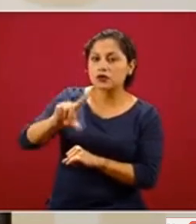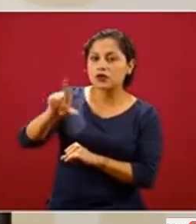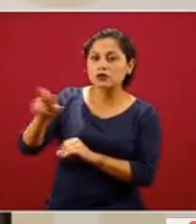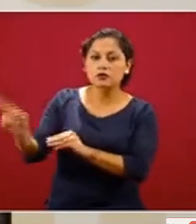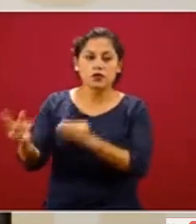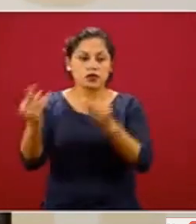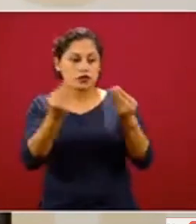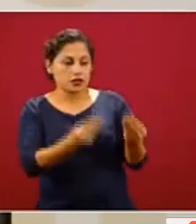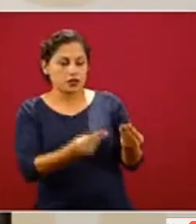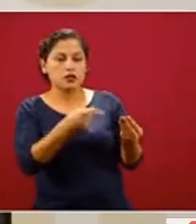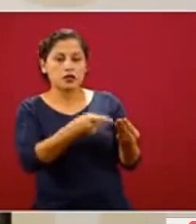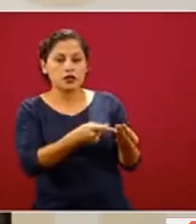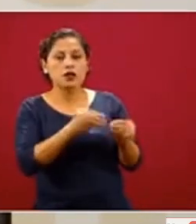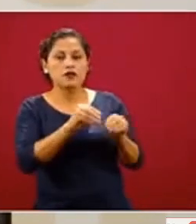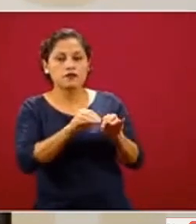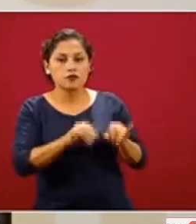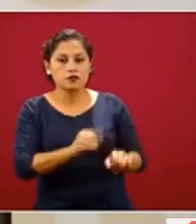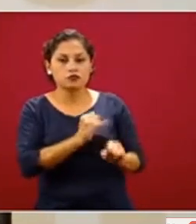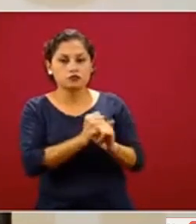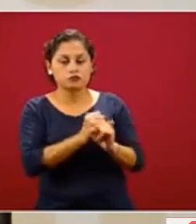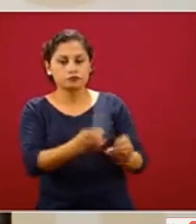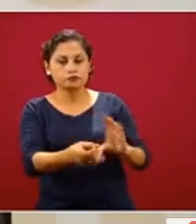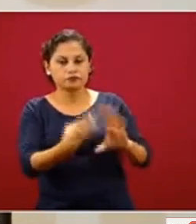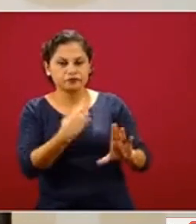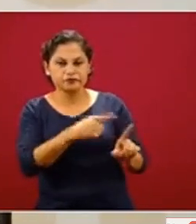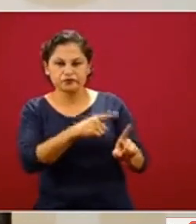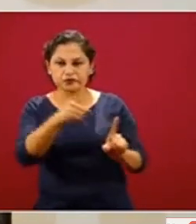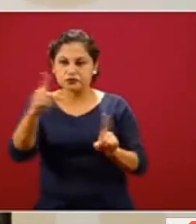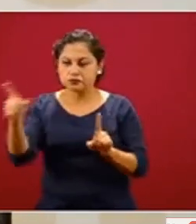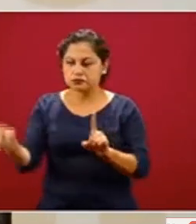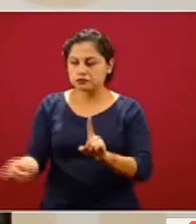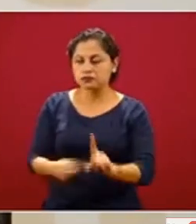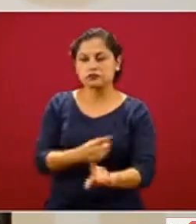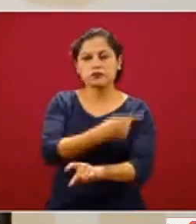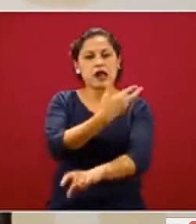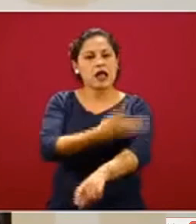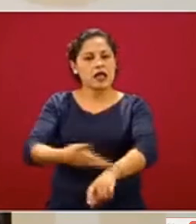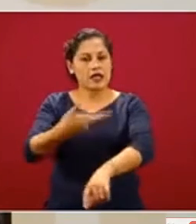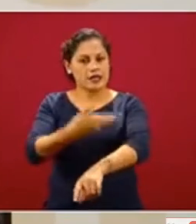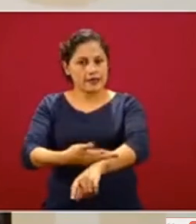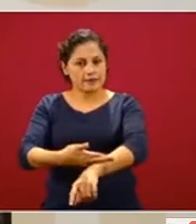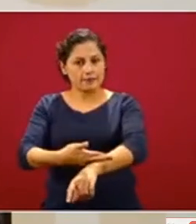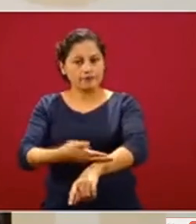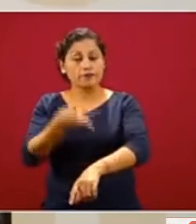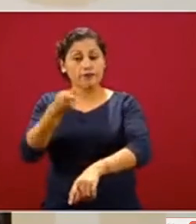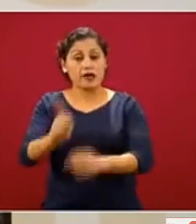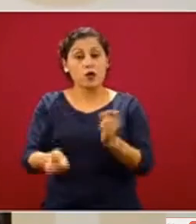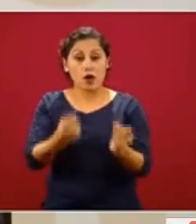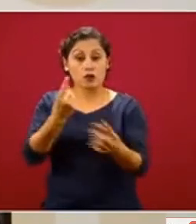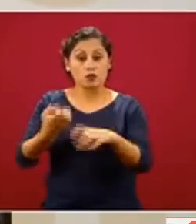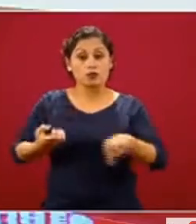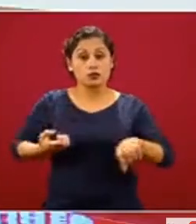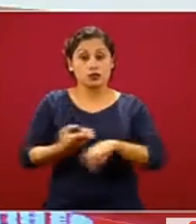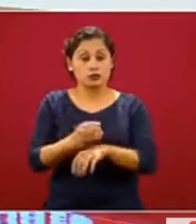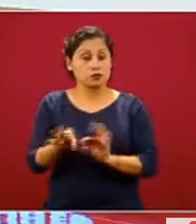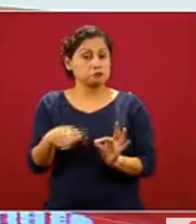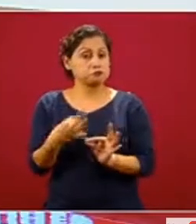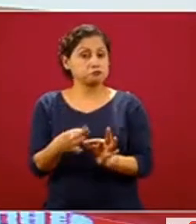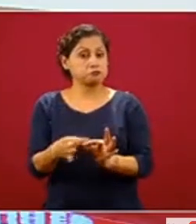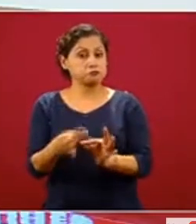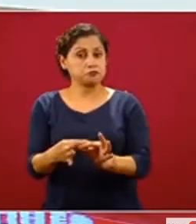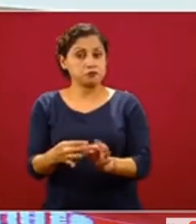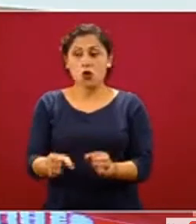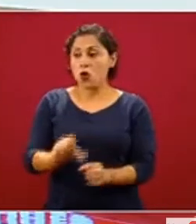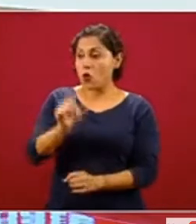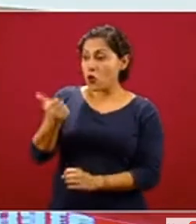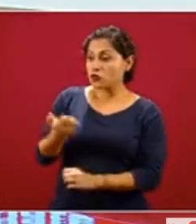quien carga en la plataforma, etcétera, ¿no? Entonces, pero hay estados que lo hacen eficientemente, hay estados que no lo hacen tan